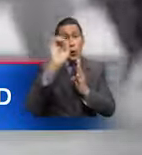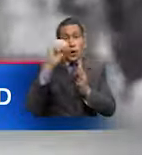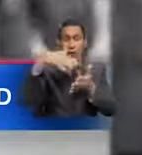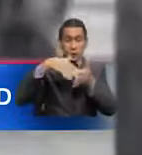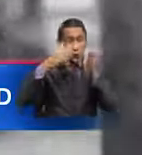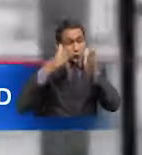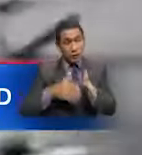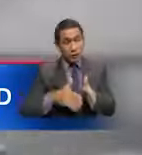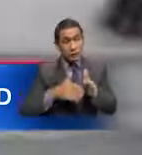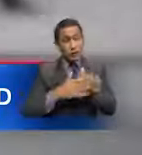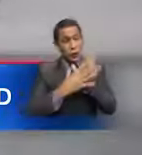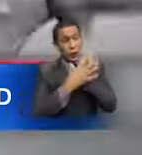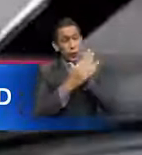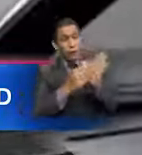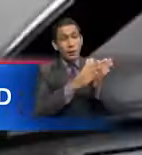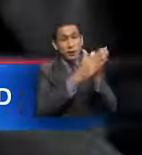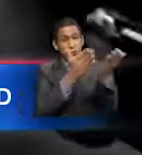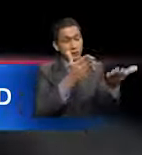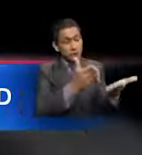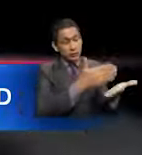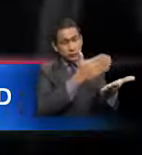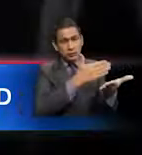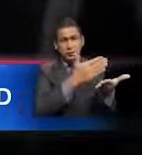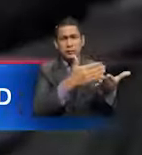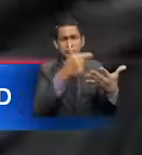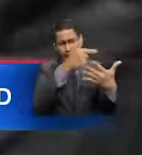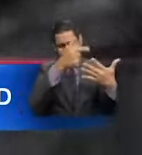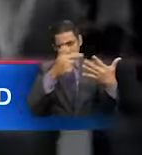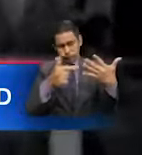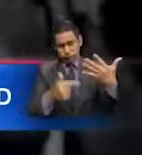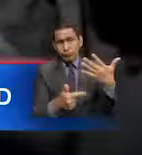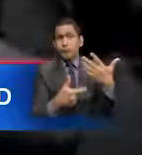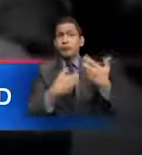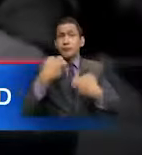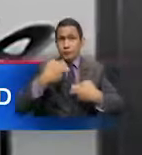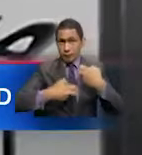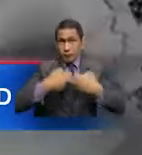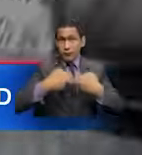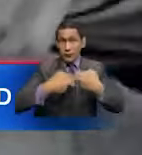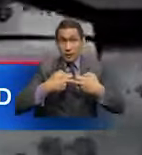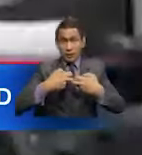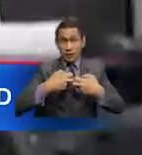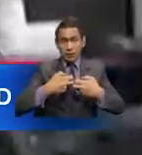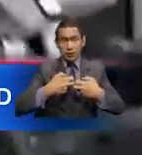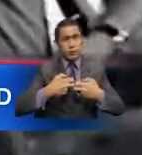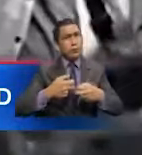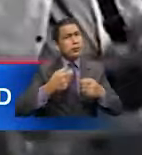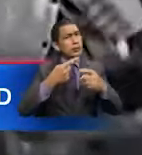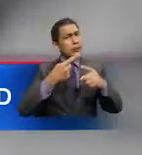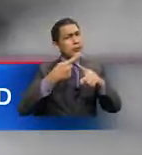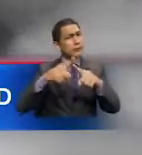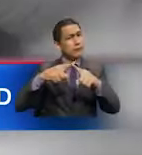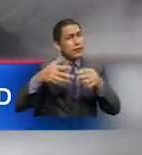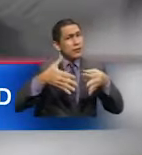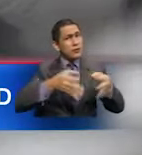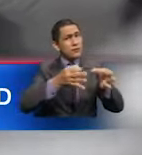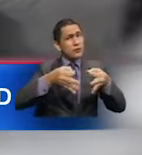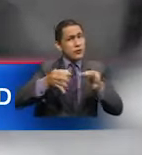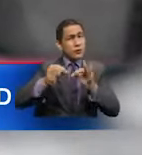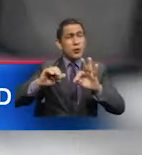el adulto que coima para evitar la multa. Todas son distintas caras de la corrupción,